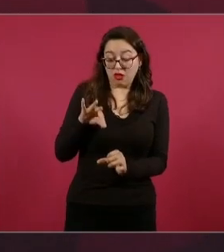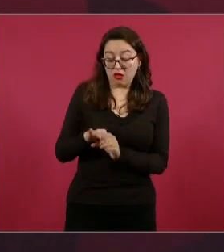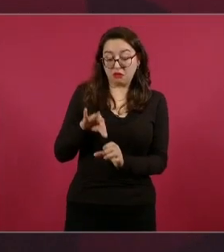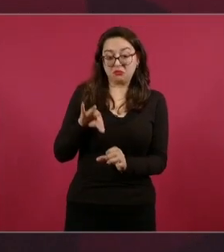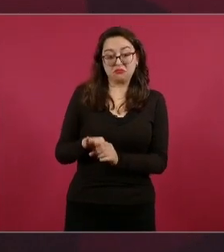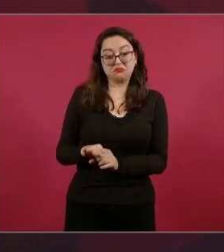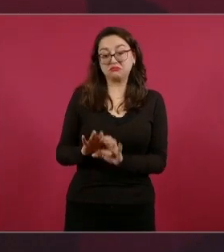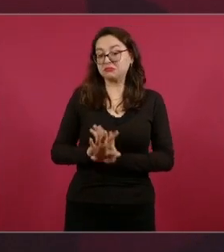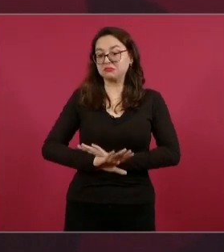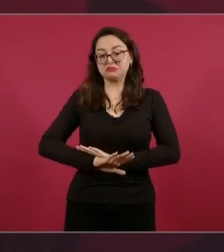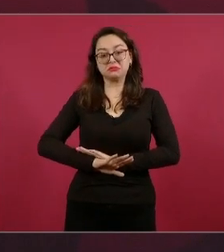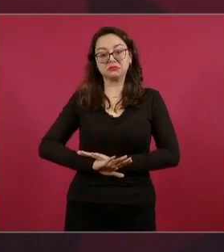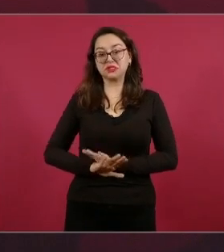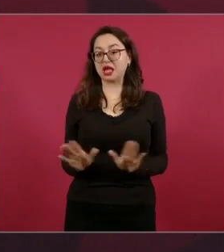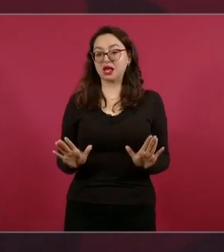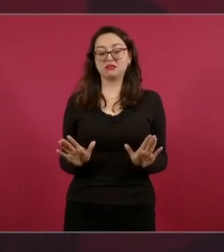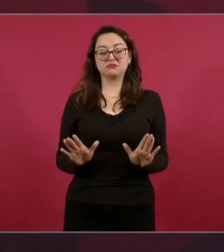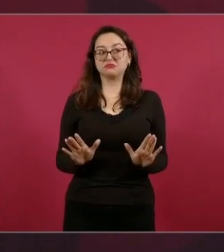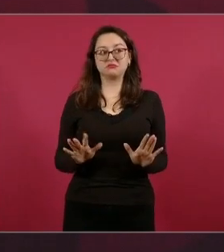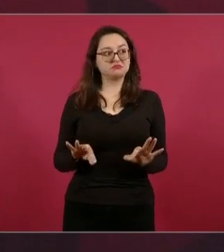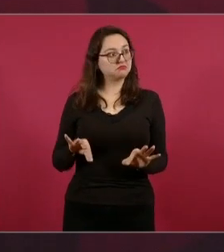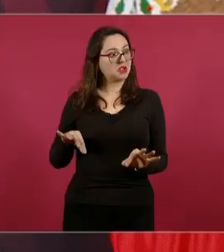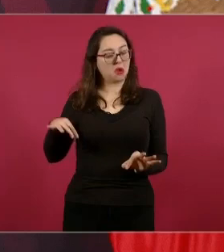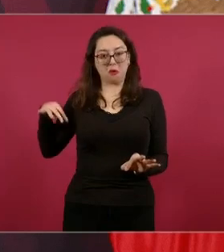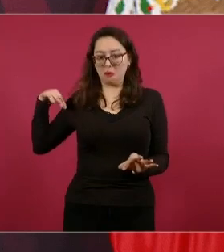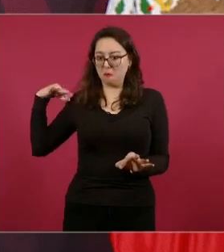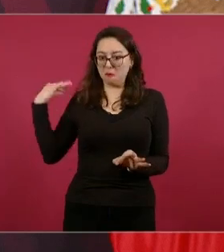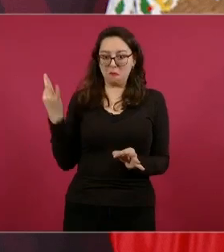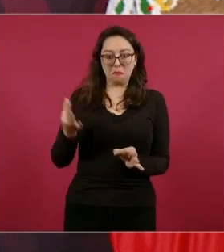concluimos y todo va muy bien,